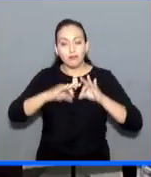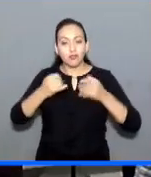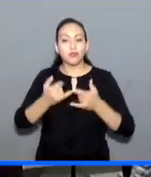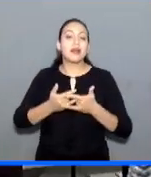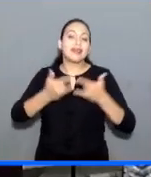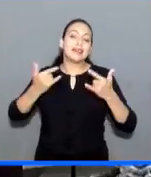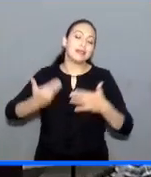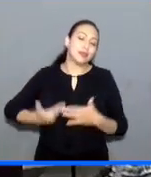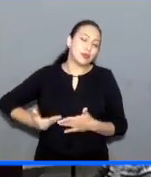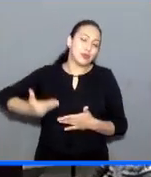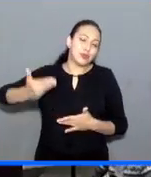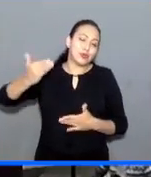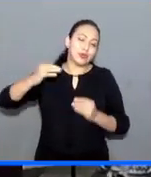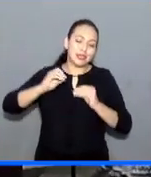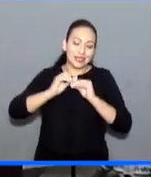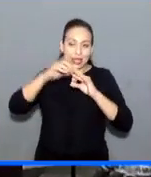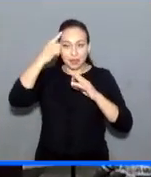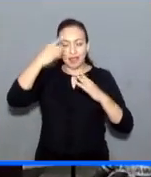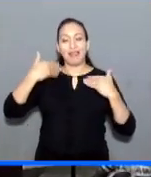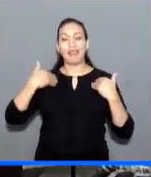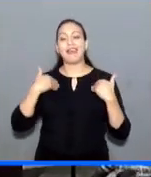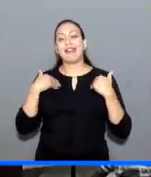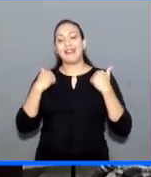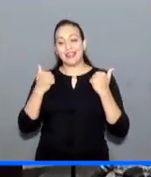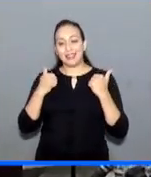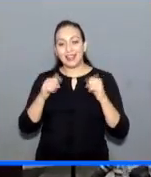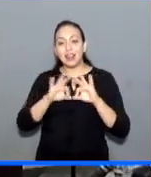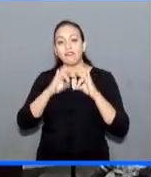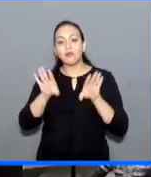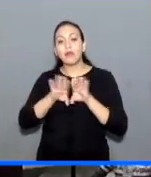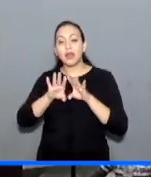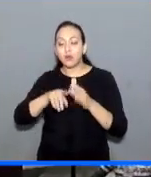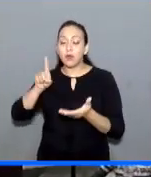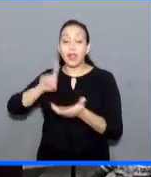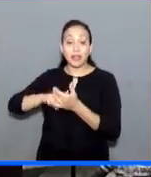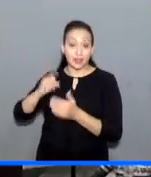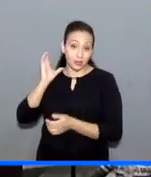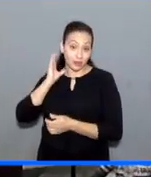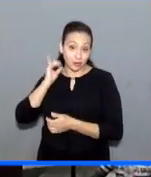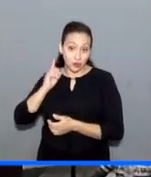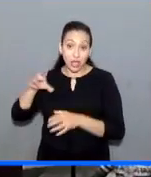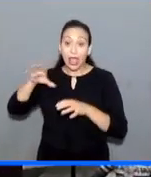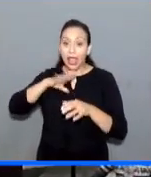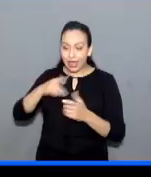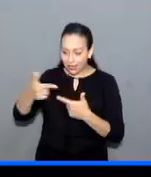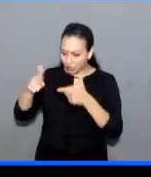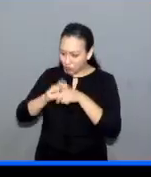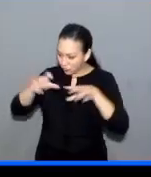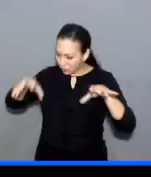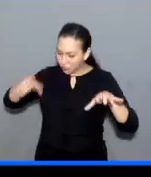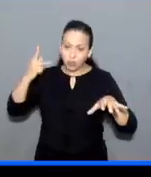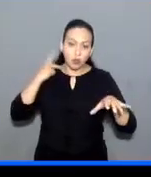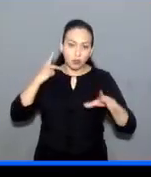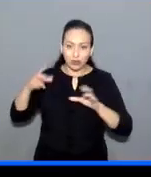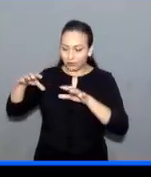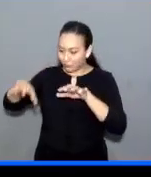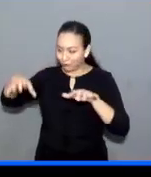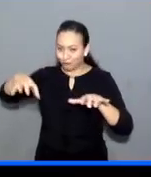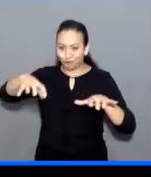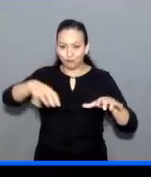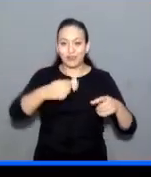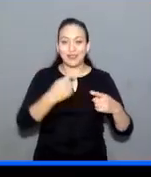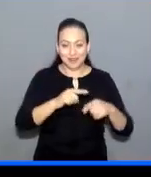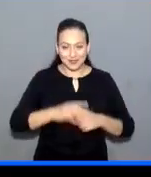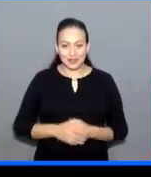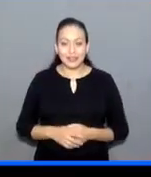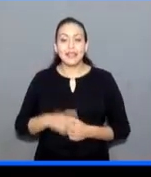históricos y jurídicos de la asignación de espacios plurinominales. Asimismo, detalla la aplicación de la fórmula con base en los límites